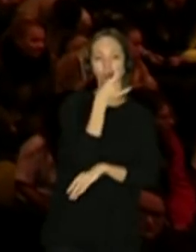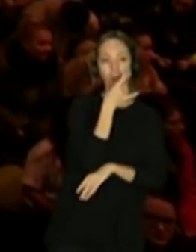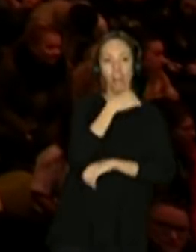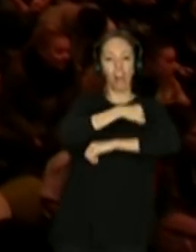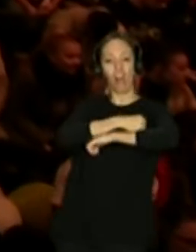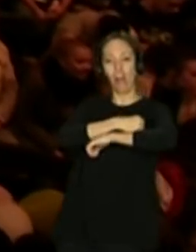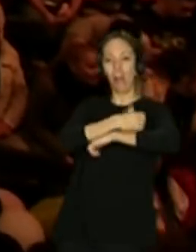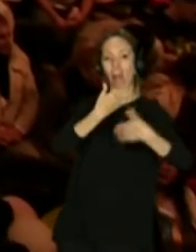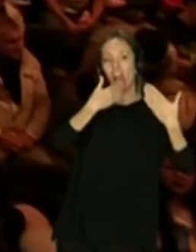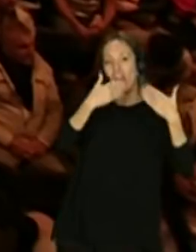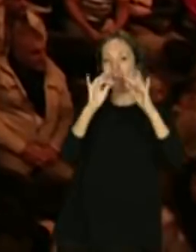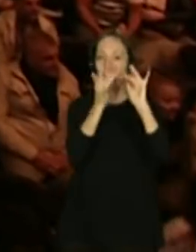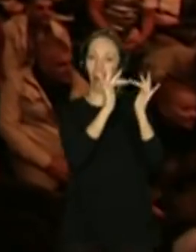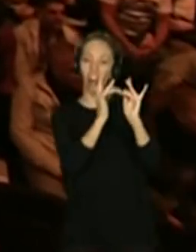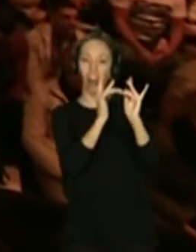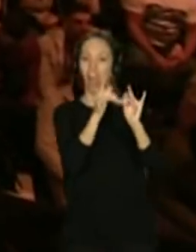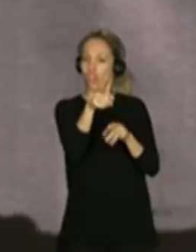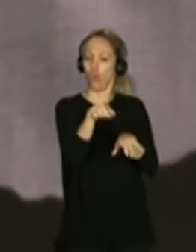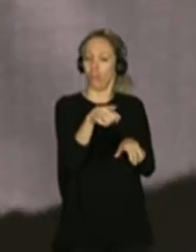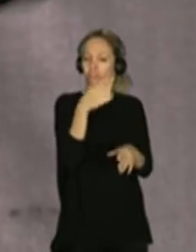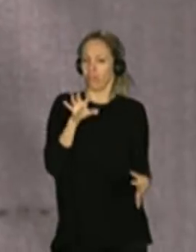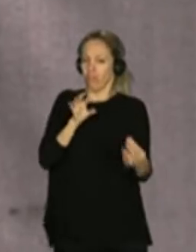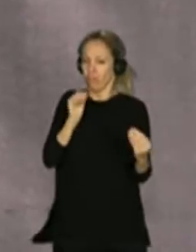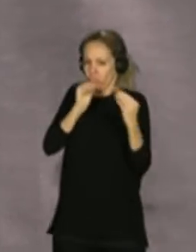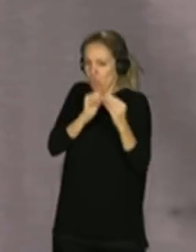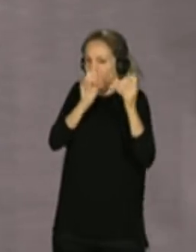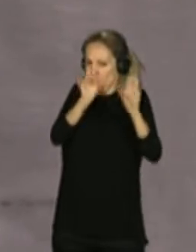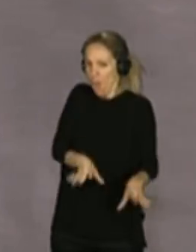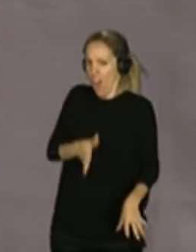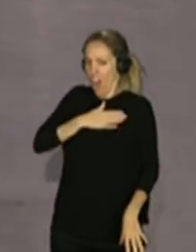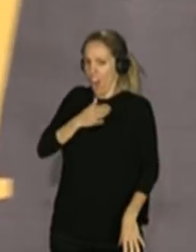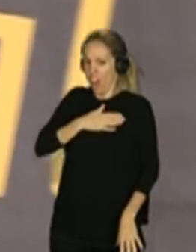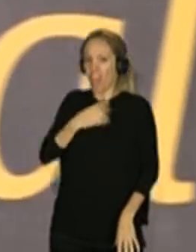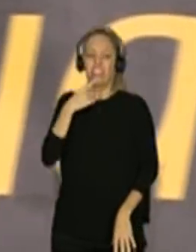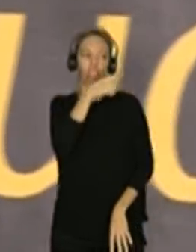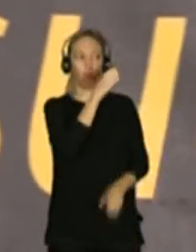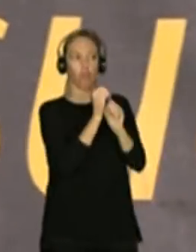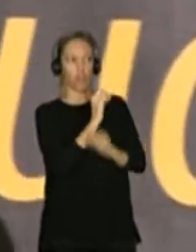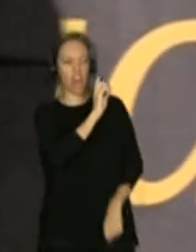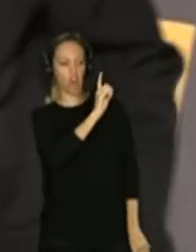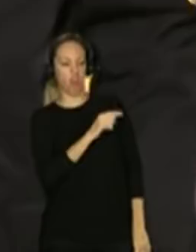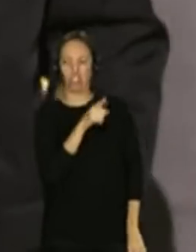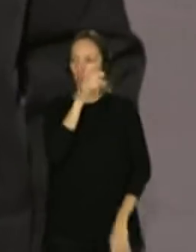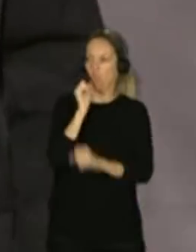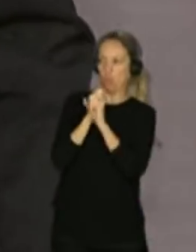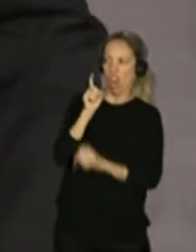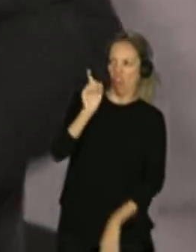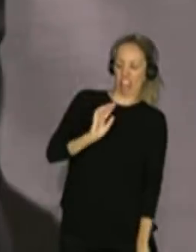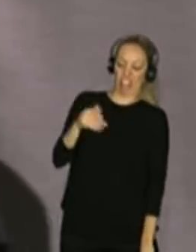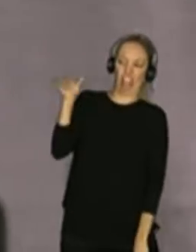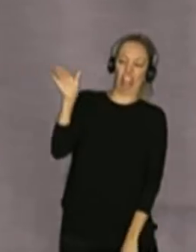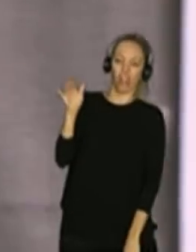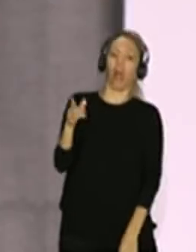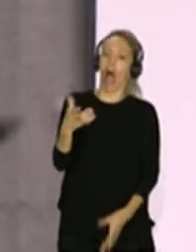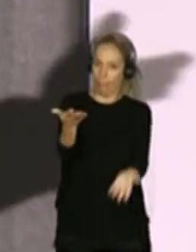están de mi lado, de que esto no es murga. Que suban conmigo. Venga, vamos subiendo. Domingo,